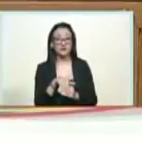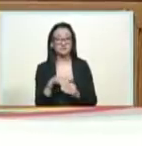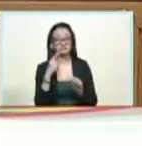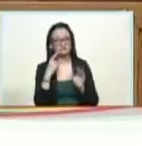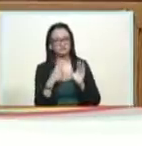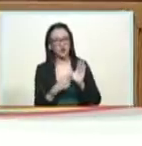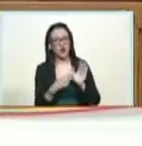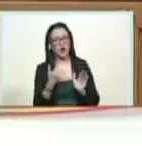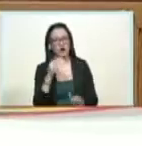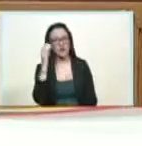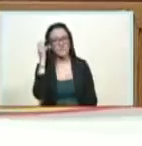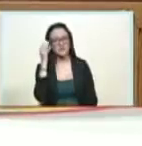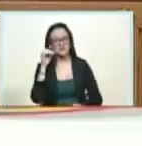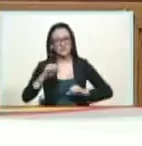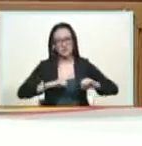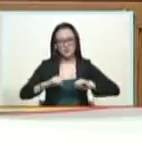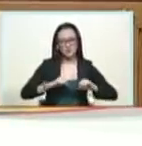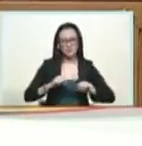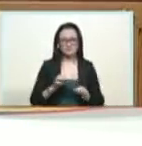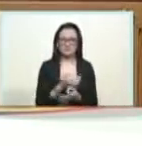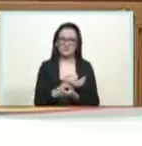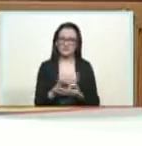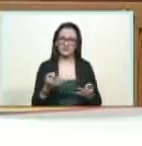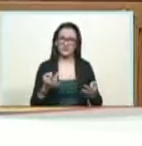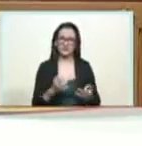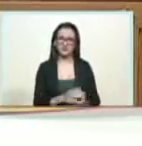demostrando una gran capacidad logística, organizativa,